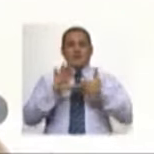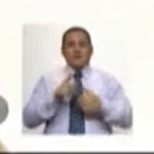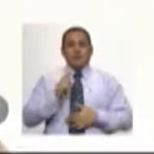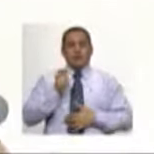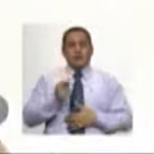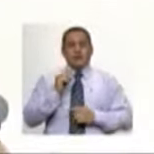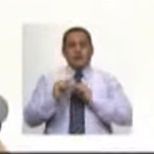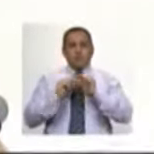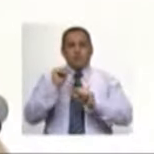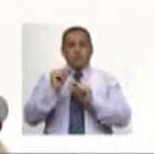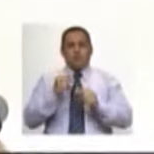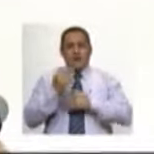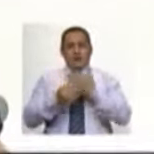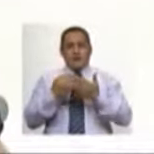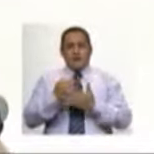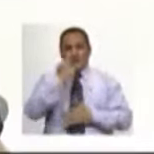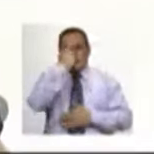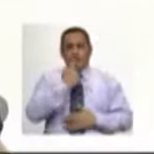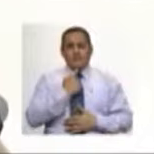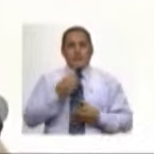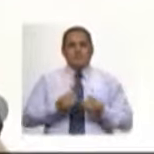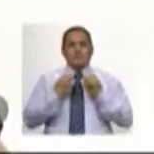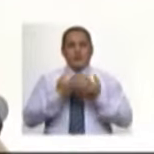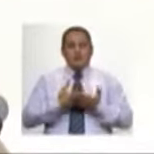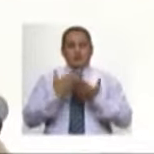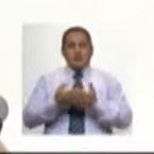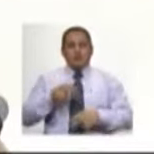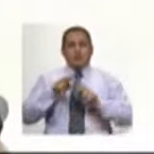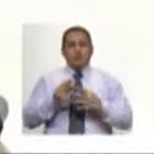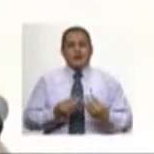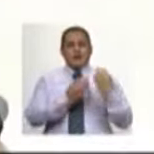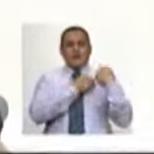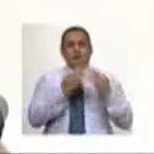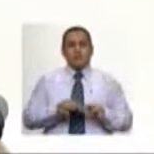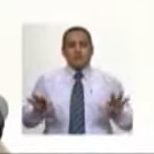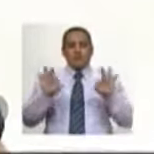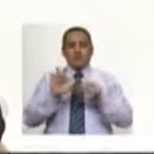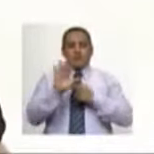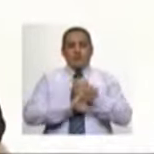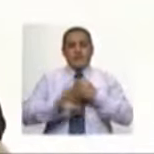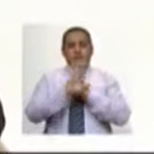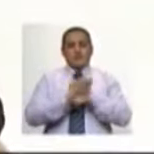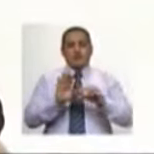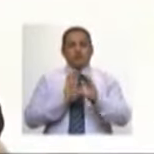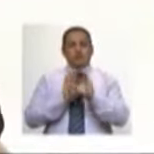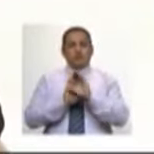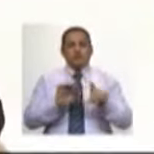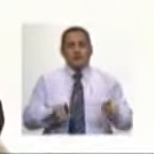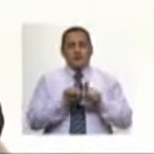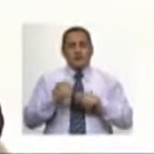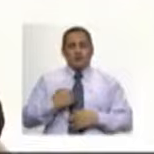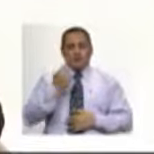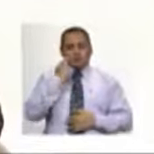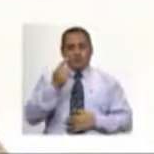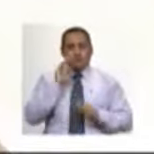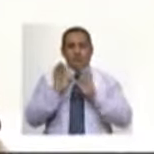que ampliamente cumplen el perfil para ocupar un cargo tan importante, ¿no? Como es la defensa de la Constitución, el reconocimiento